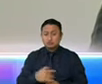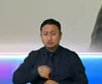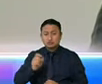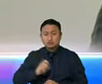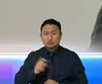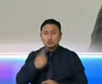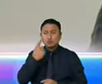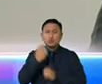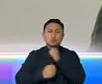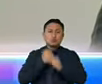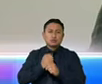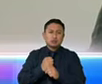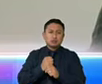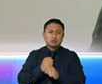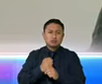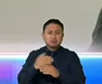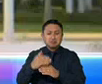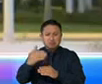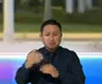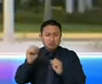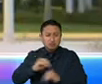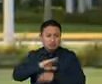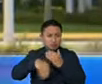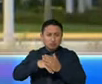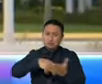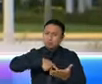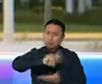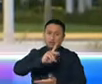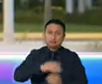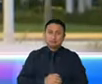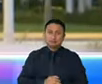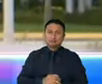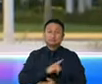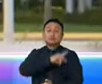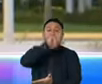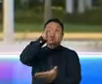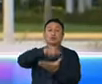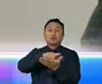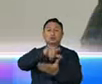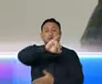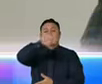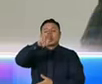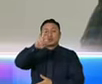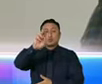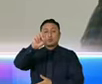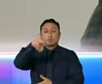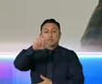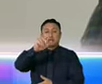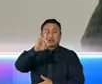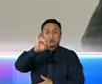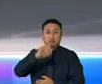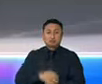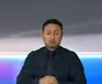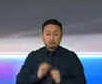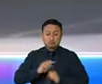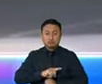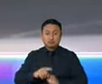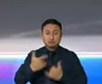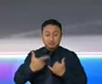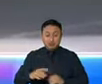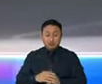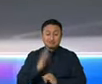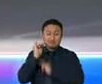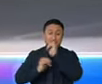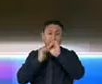aproximadamente un año y medio más para poder pagarles a todos. Sobre el aeropuerto de Jumandi, ubicado en la ciudad de Tena, el primer mandatario afirmó que se empezará a promocionar a